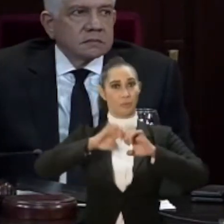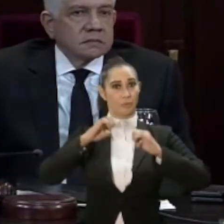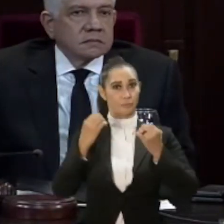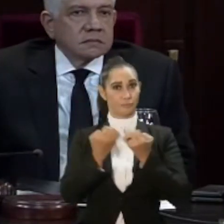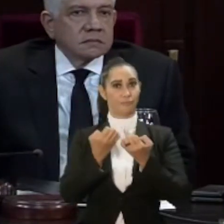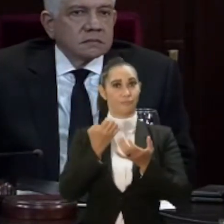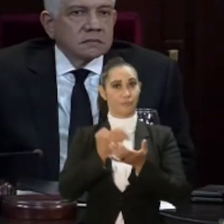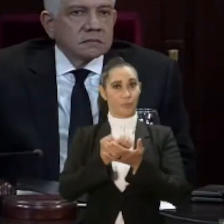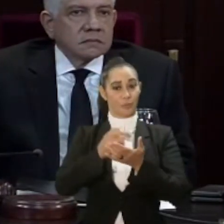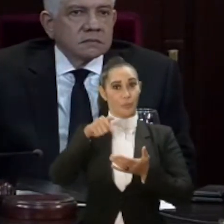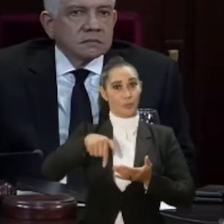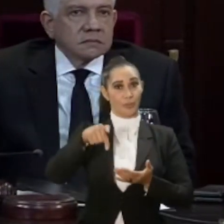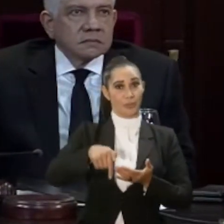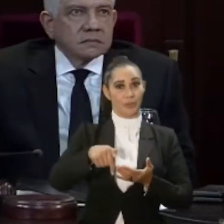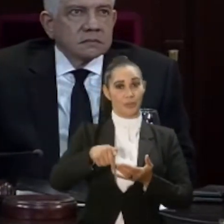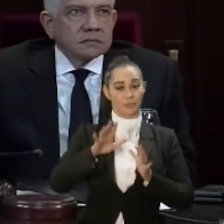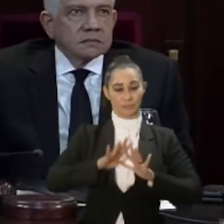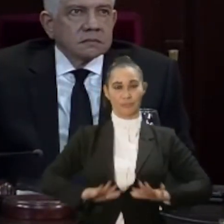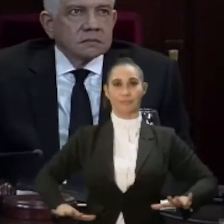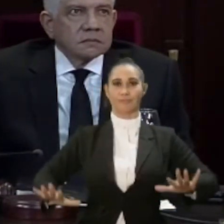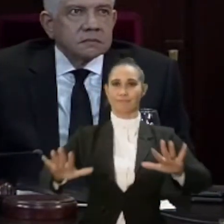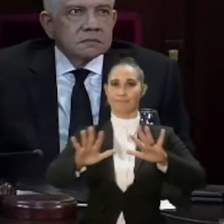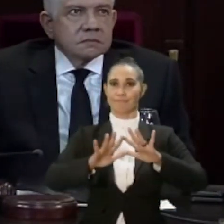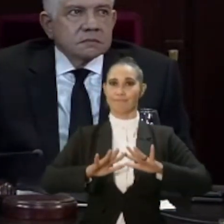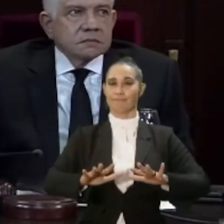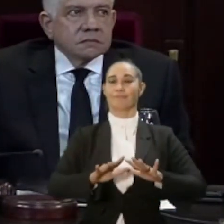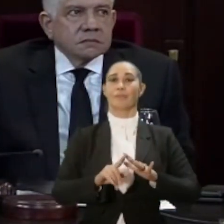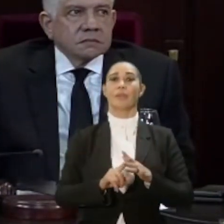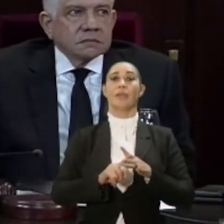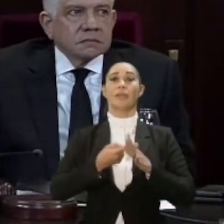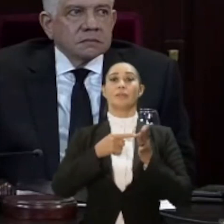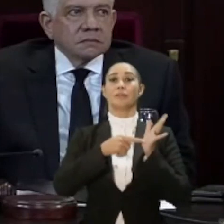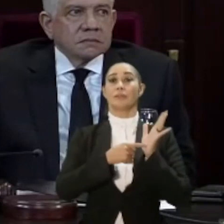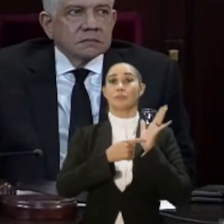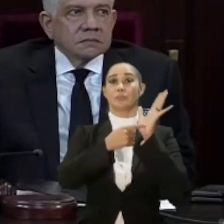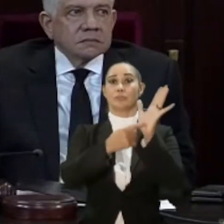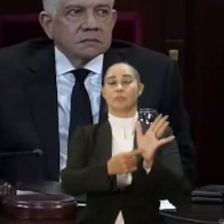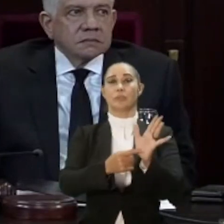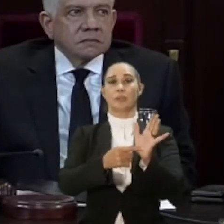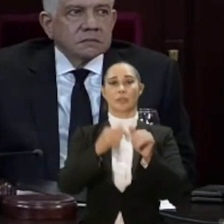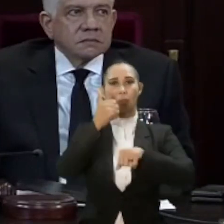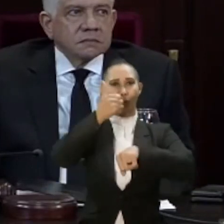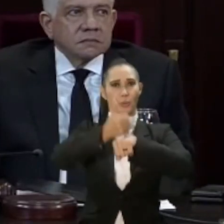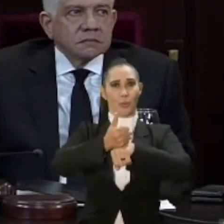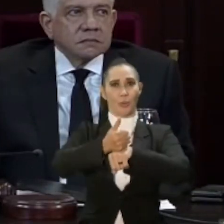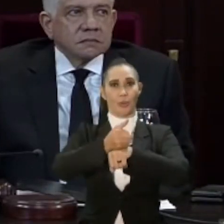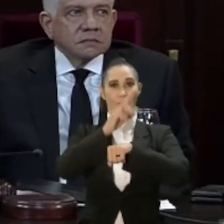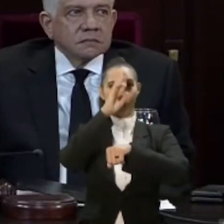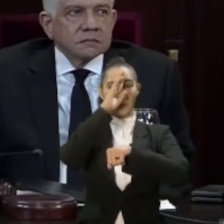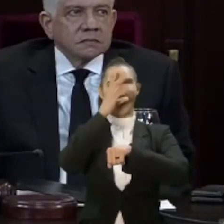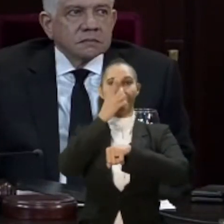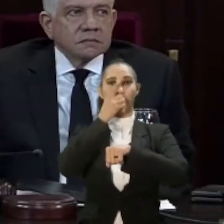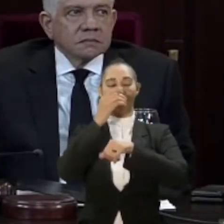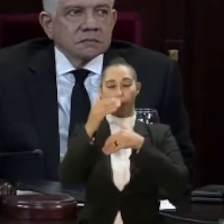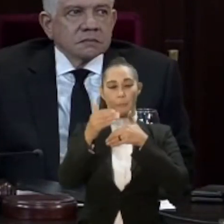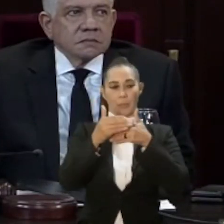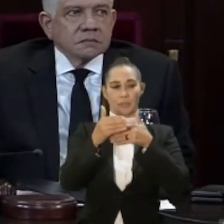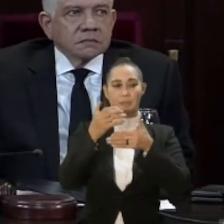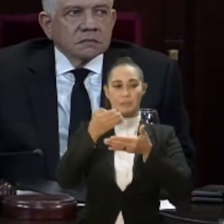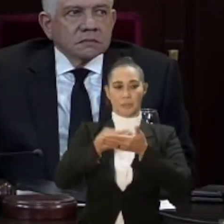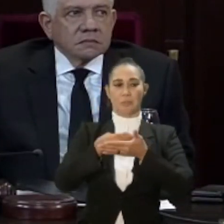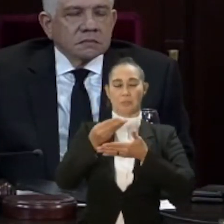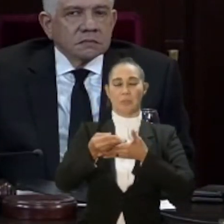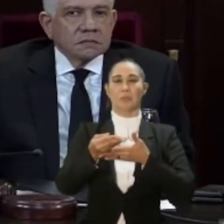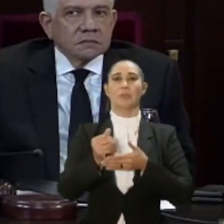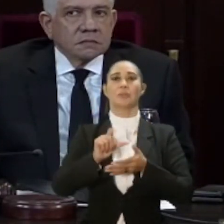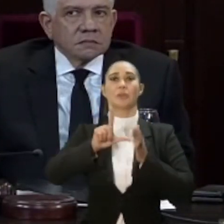económico. Este escenario ha propiciado un nuevo hito que pone al país más cerca del grado de inversión,